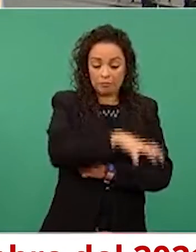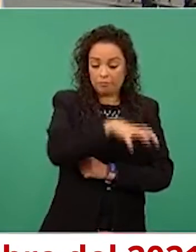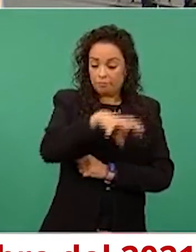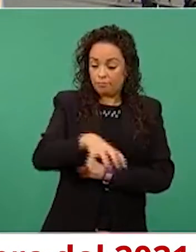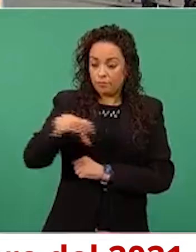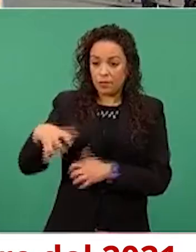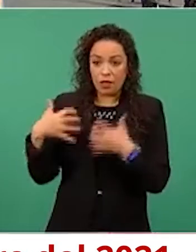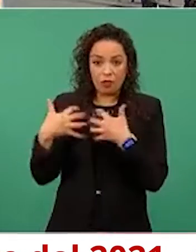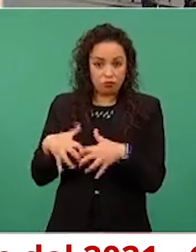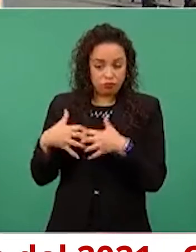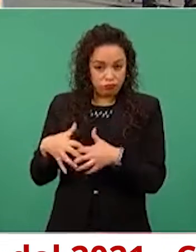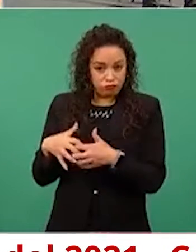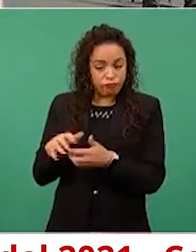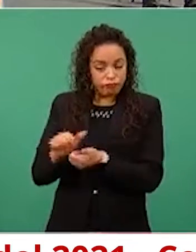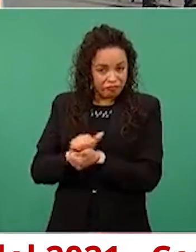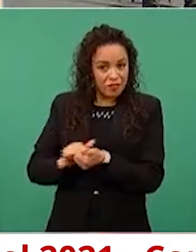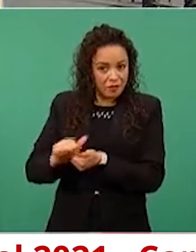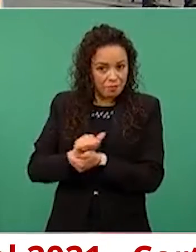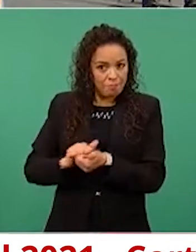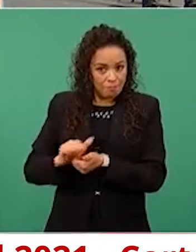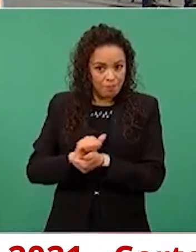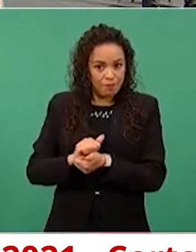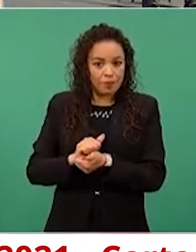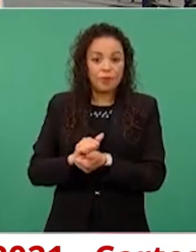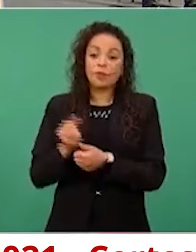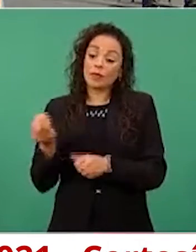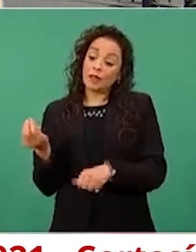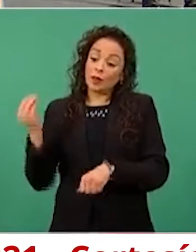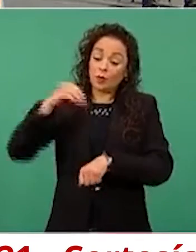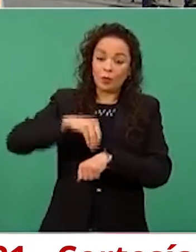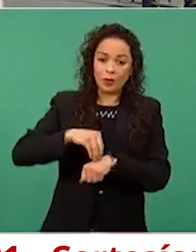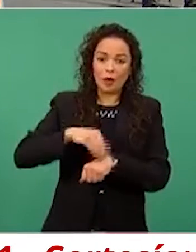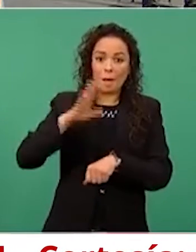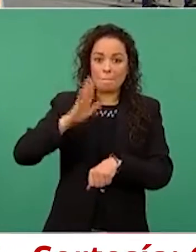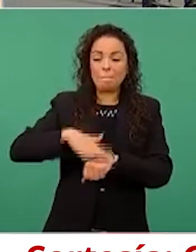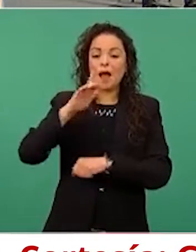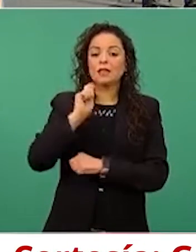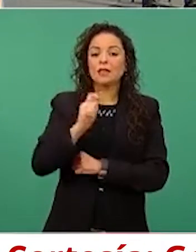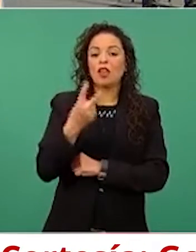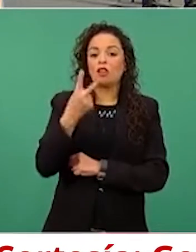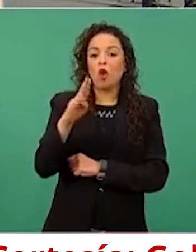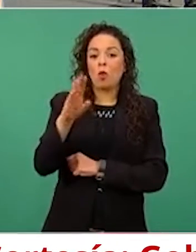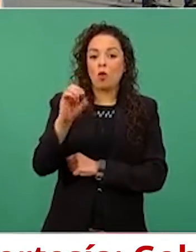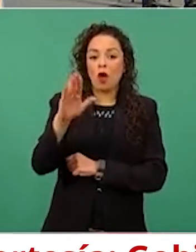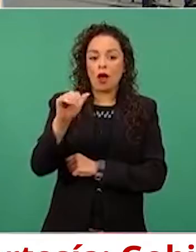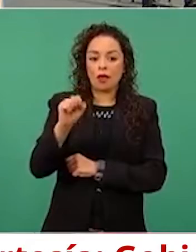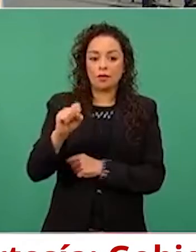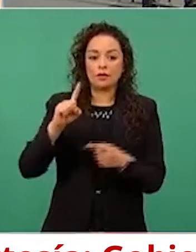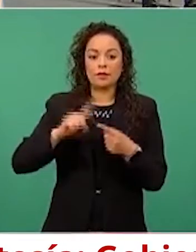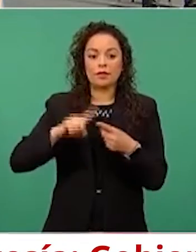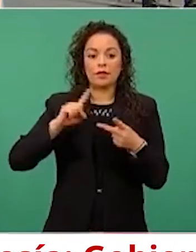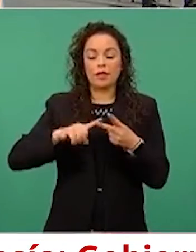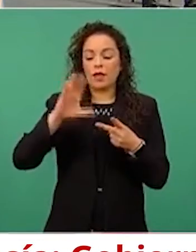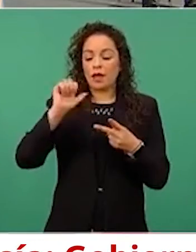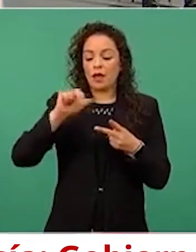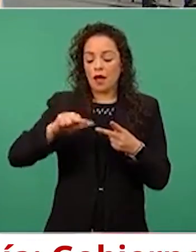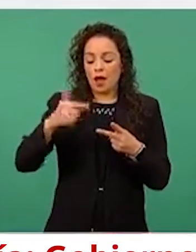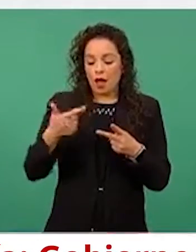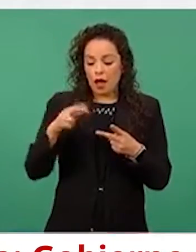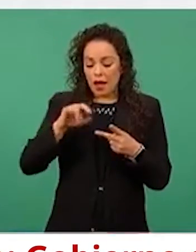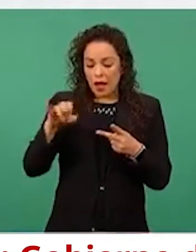tienen y se integra lo que es Dos Bocas, un tren de aromáticos de Cangrejera, que el tren de